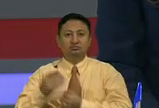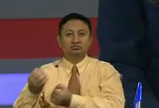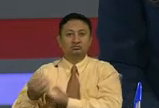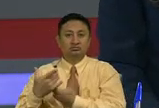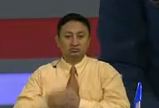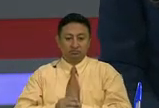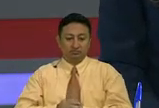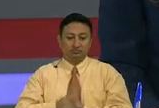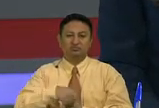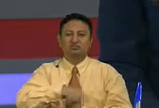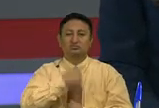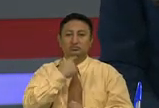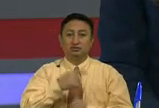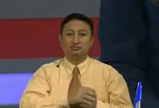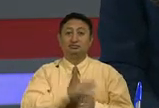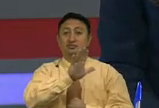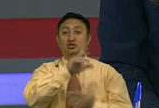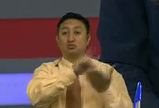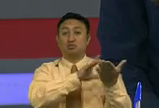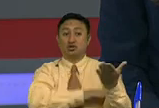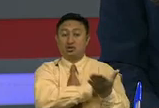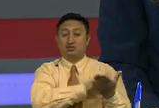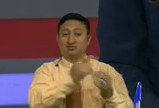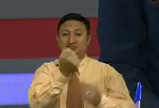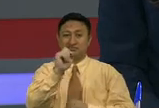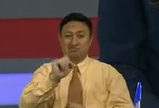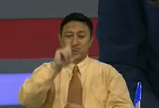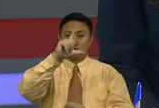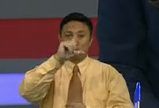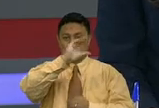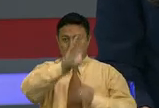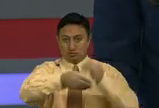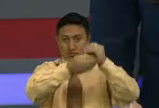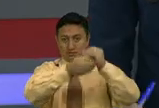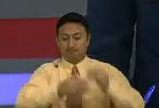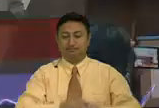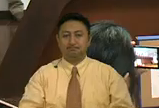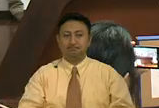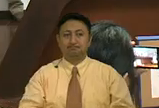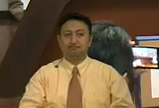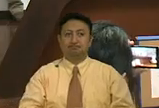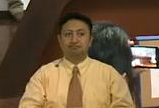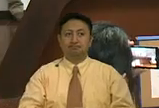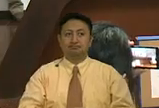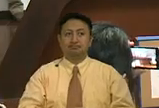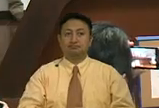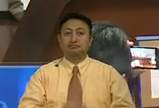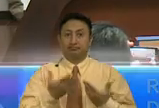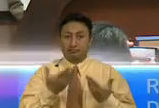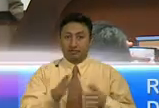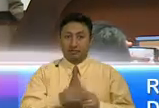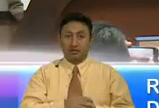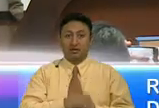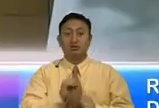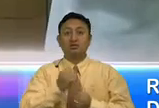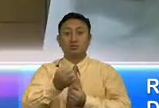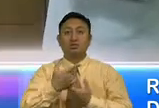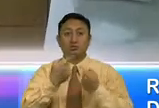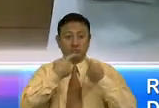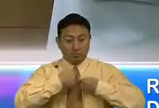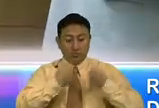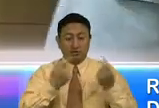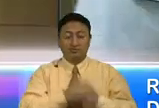un supuesto sobreprecio en las obras emblemáticas de la década correísta. Luego de que se hizo público el informe de las